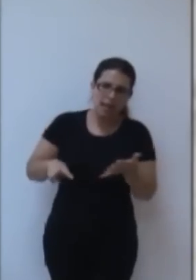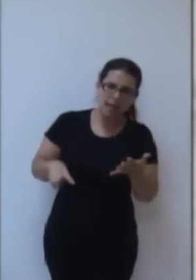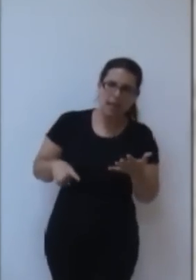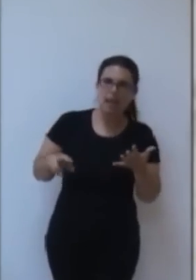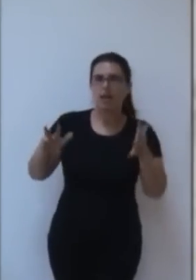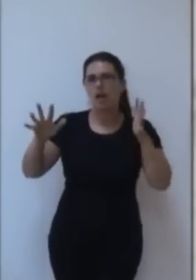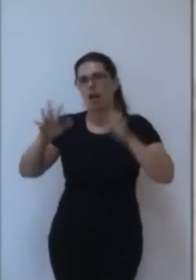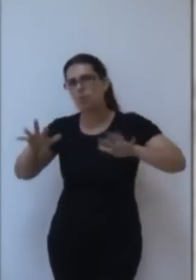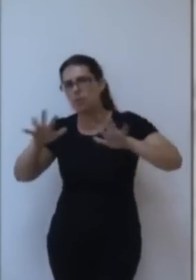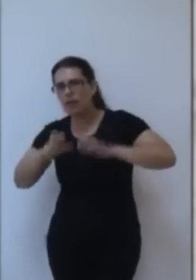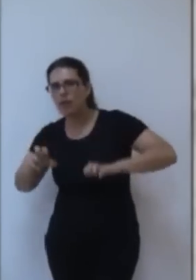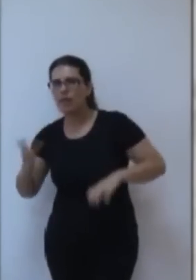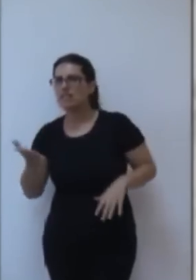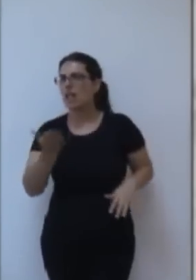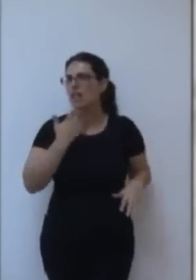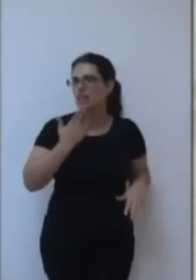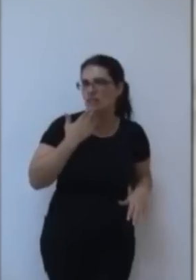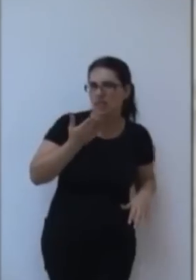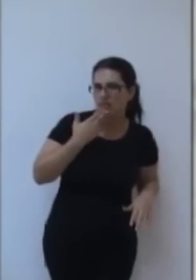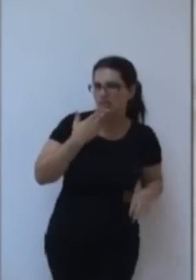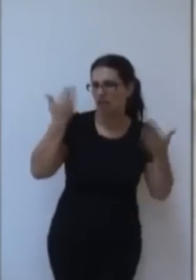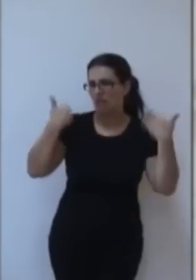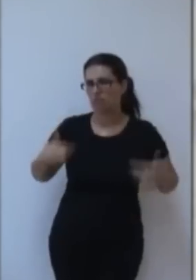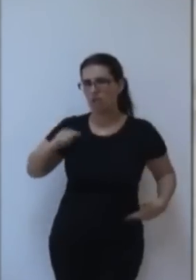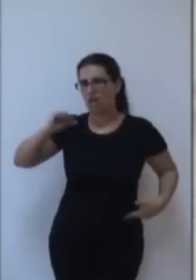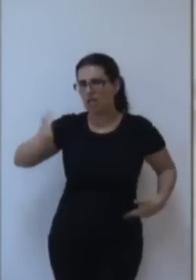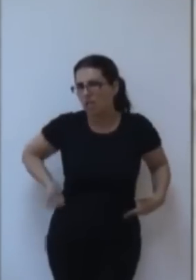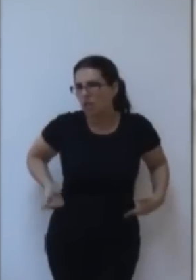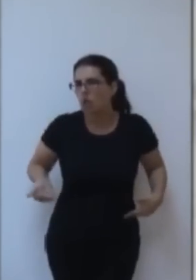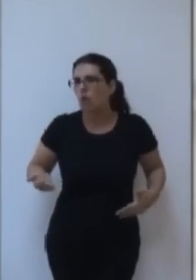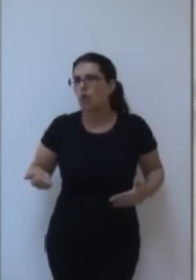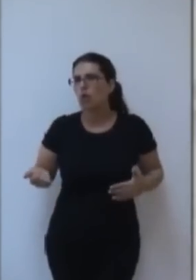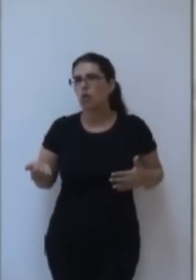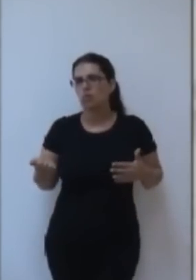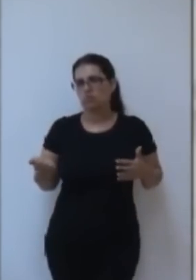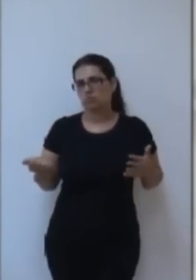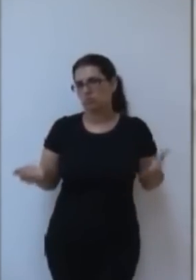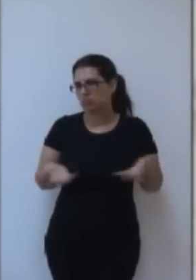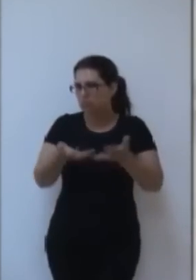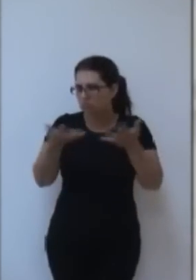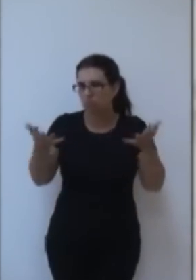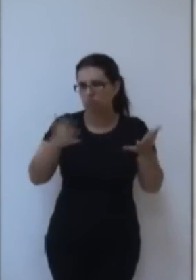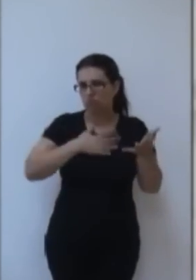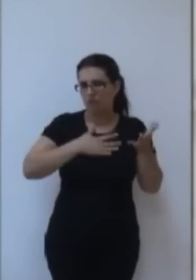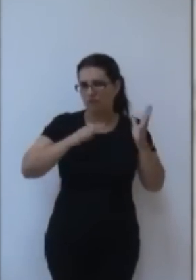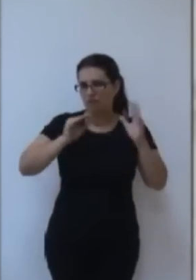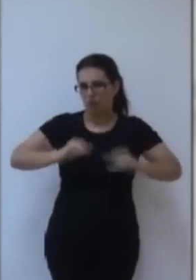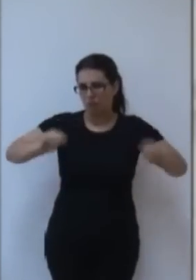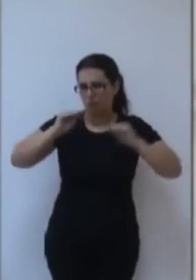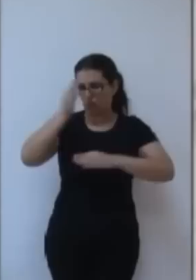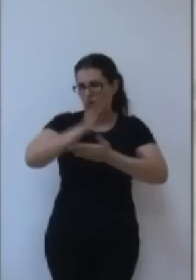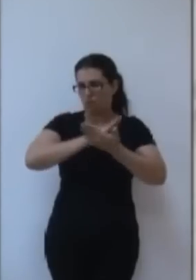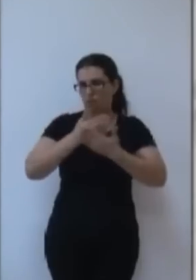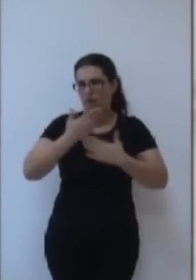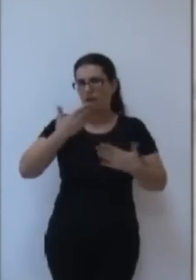Aprendes, es una satisfacción, es un enriquecimiento a la persona, y es una parte de la formación muy